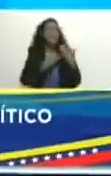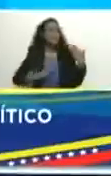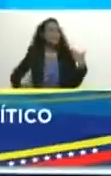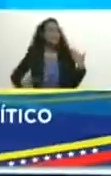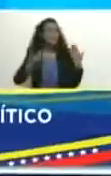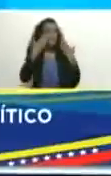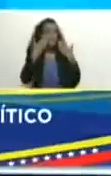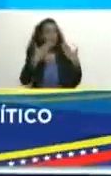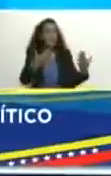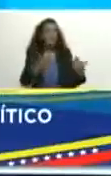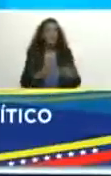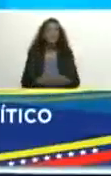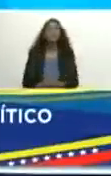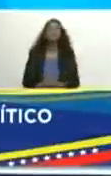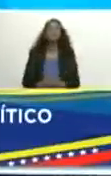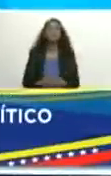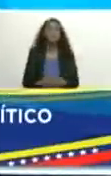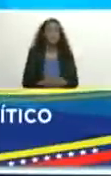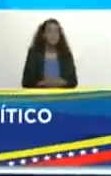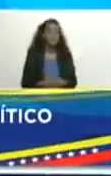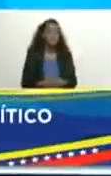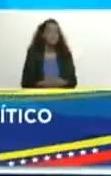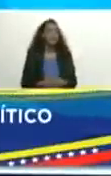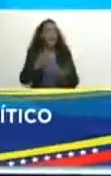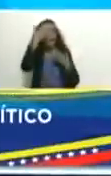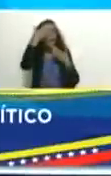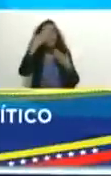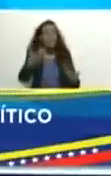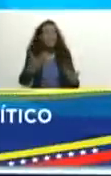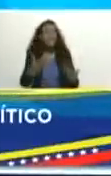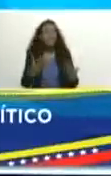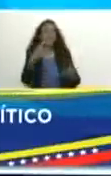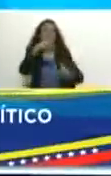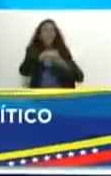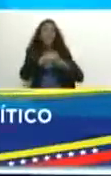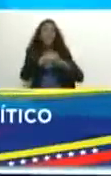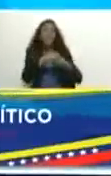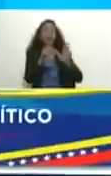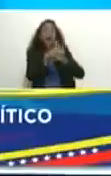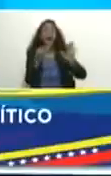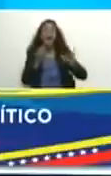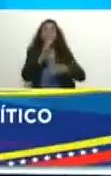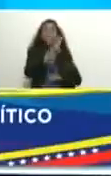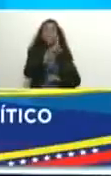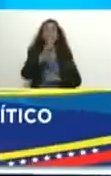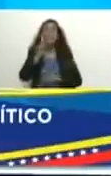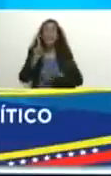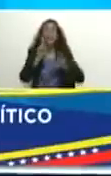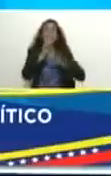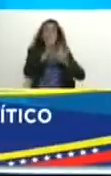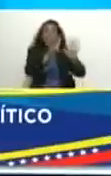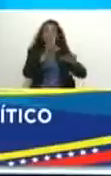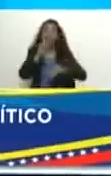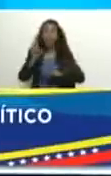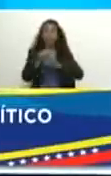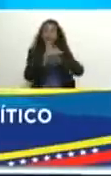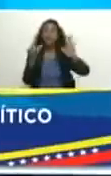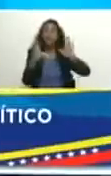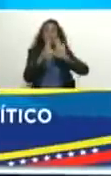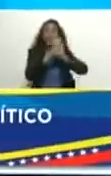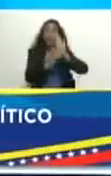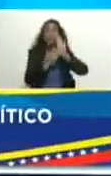gracias. En efecto, atendiendo lo que está establecido en el artículo 71 de la Constitución de la República Bolivariana